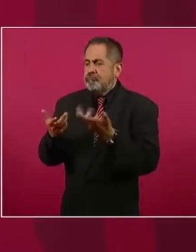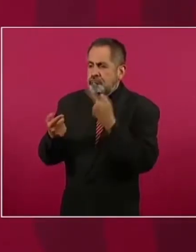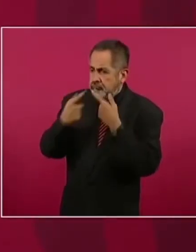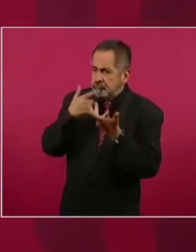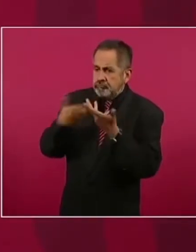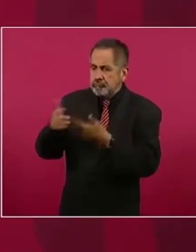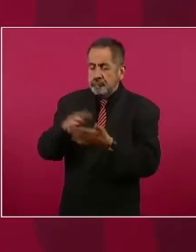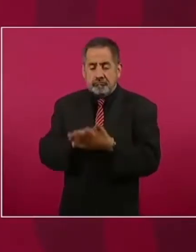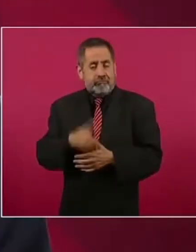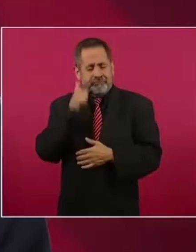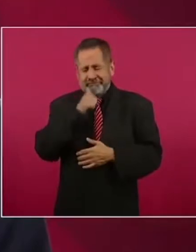de 6 a 7 de la mañana.